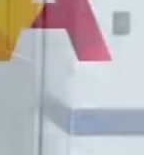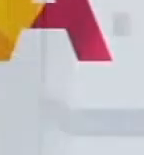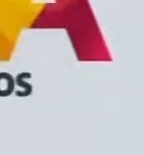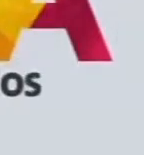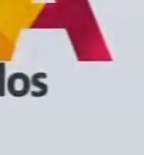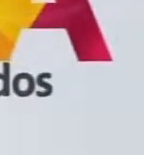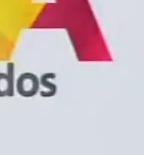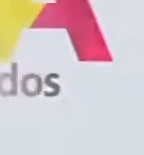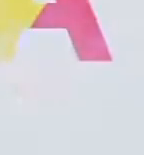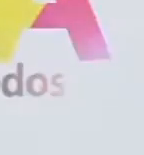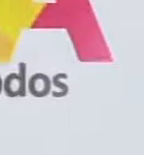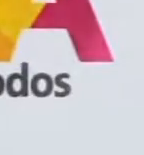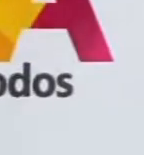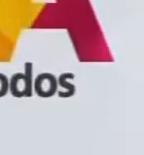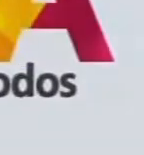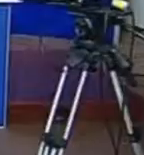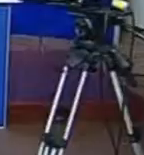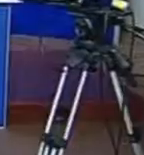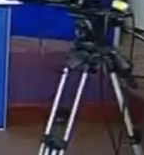pacientes.